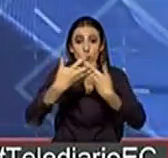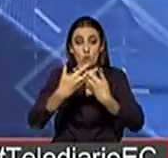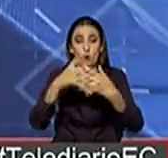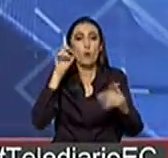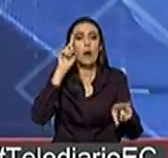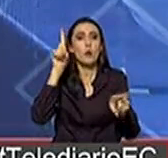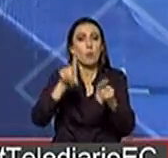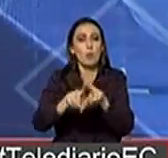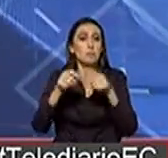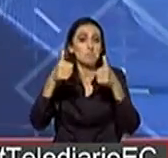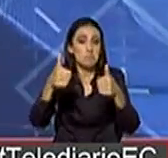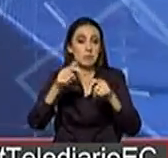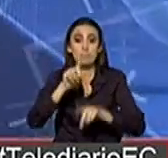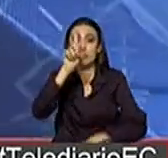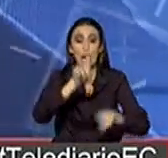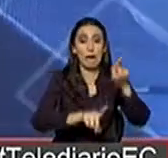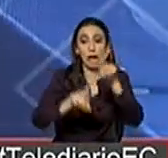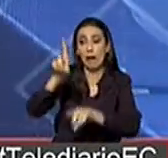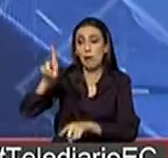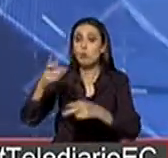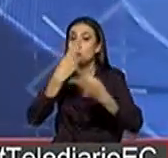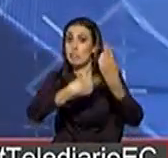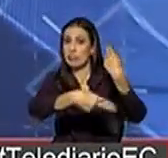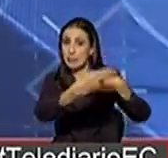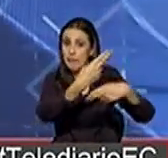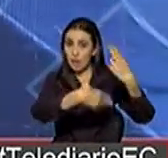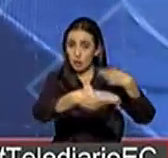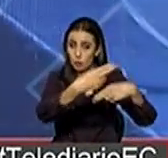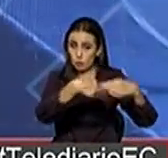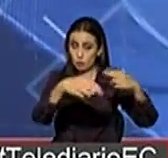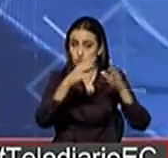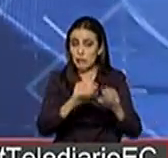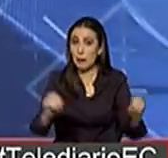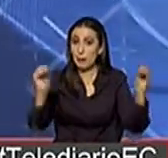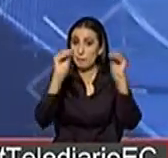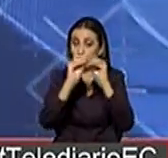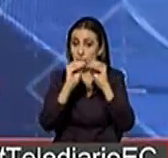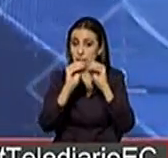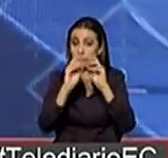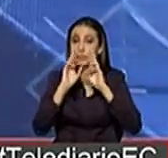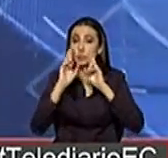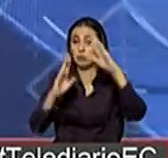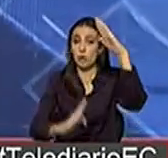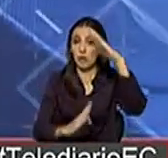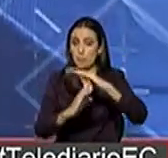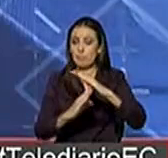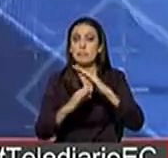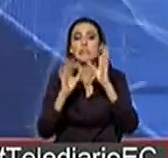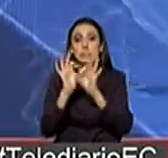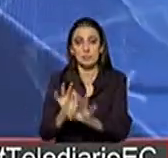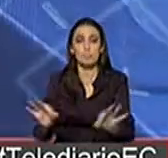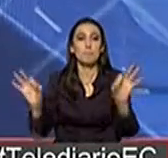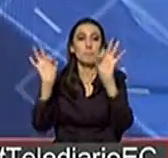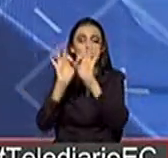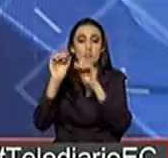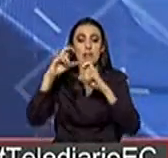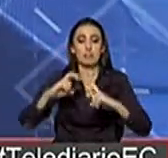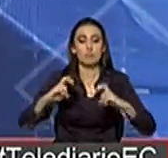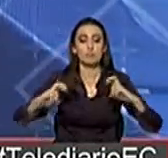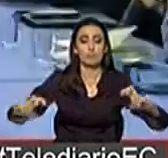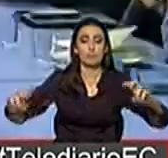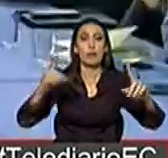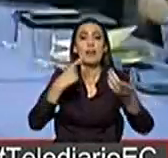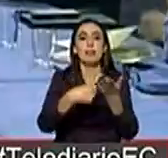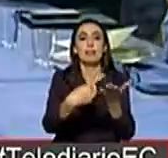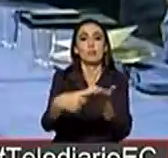según los consultados el ceder posiciones por un bien mayor como es la paz fue lo que primó en esta mesa de diálogo